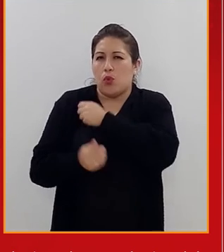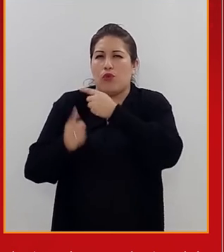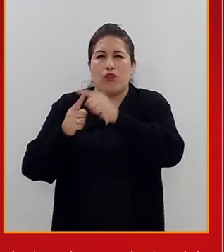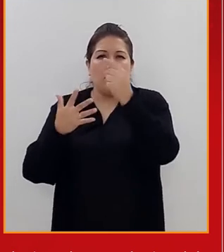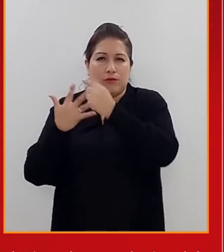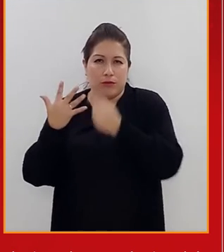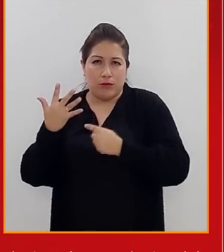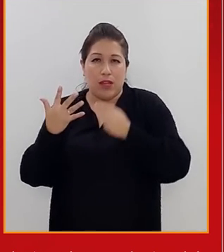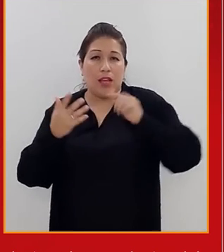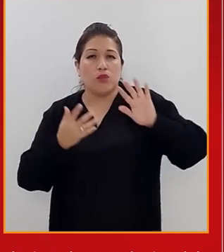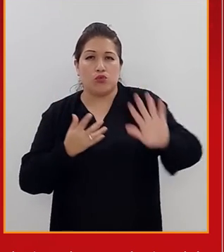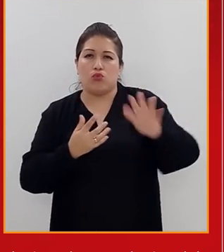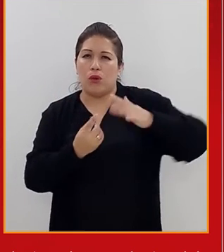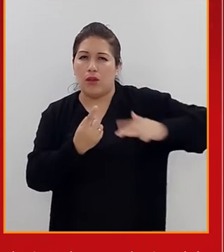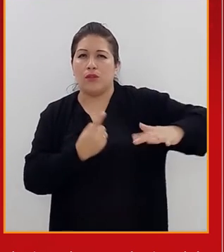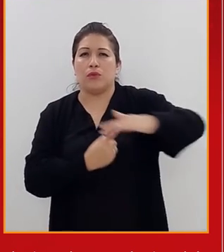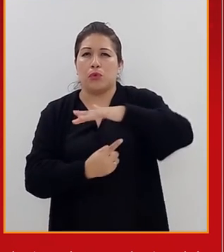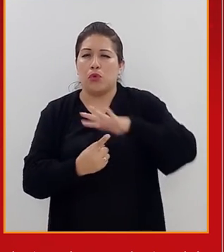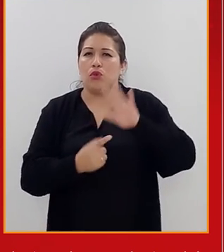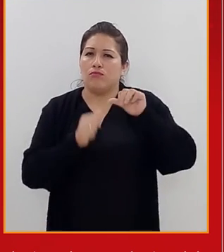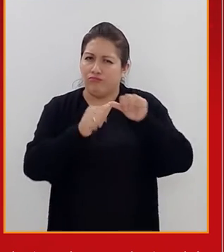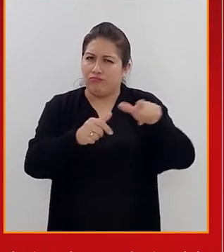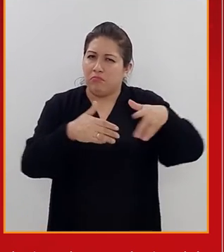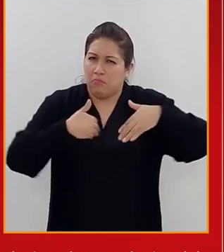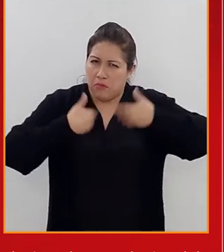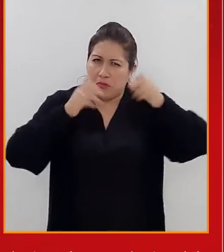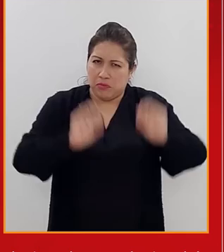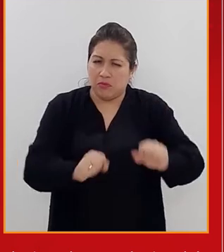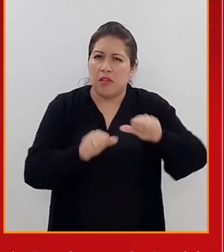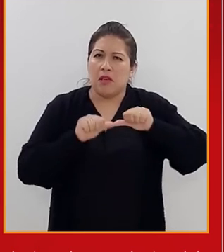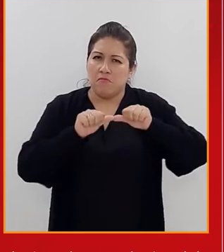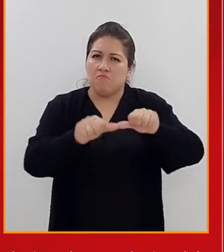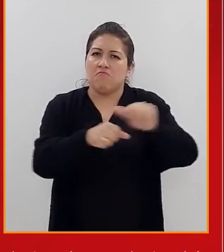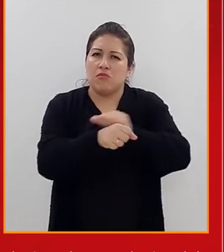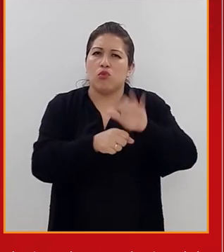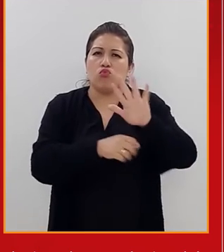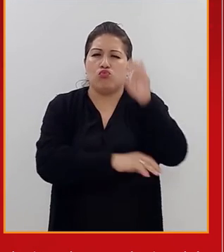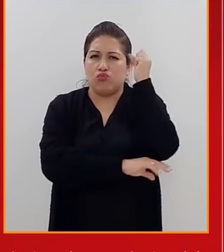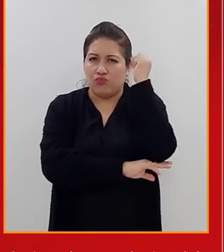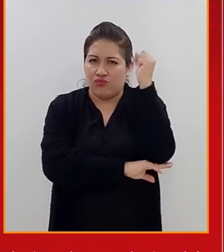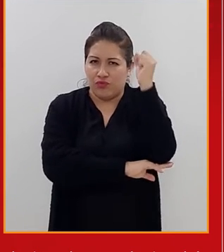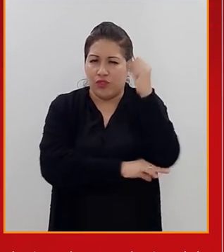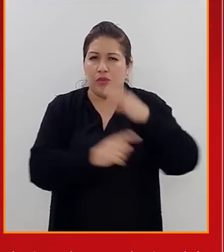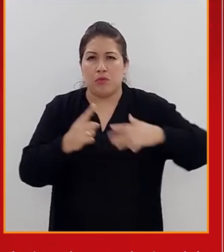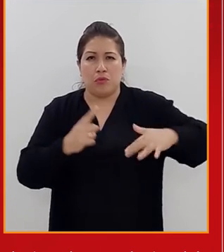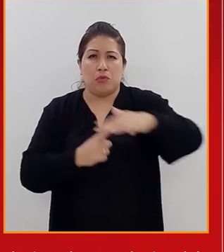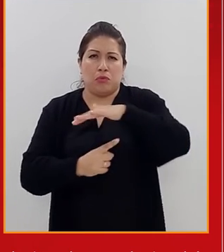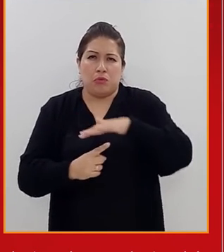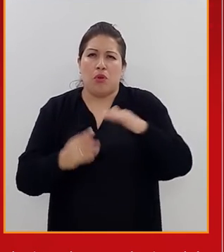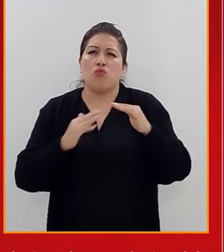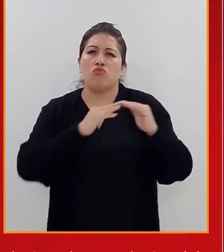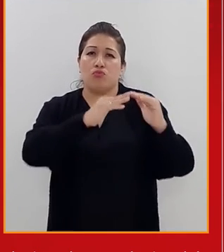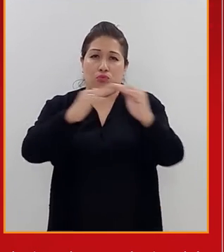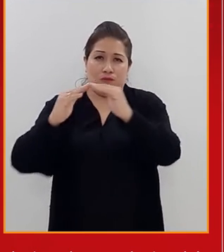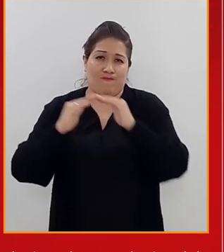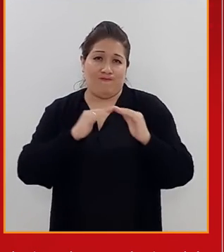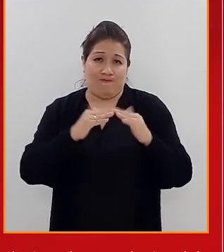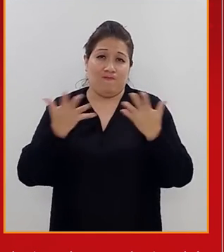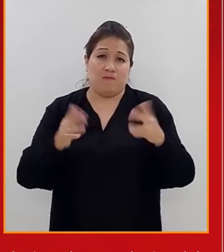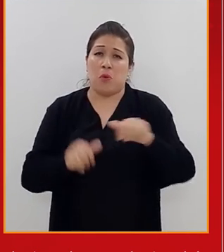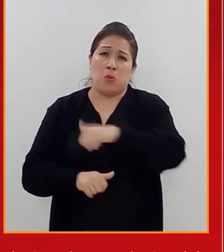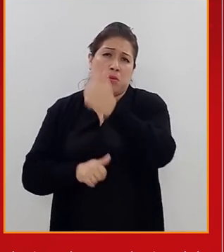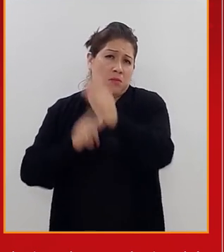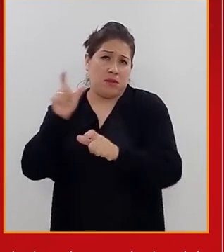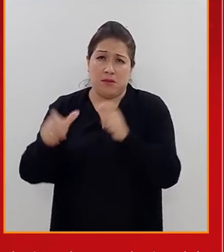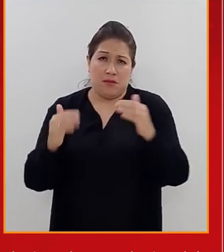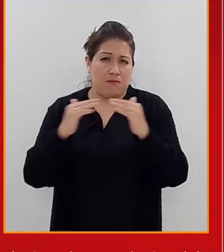entorno no ejerza o pueda verse impedida en el ejercicio de sus derechos y su inclusión plena y efectiva en la sociedad,